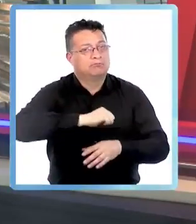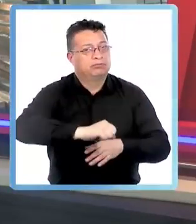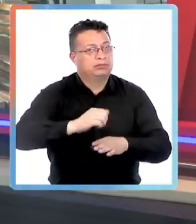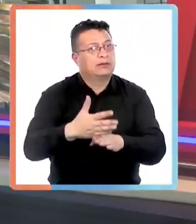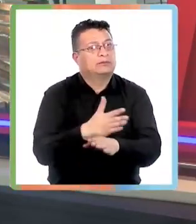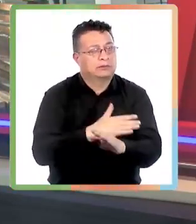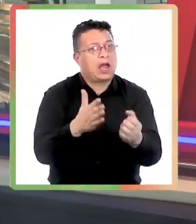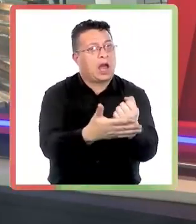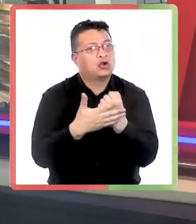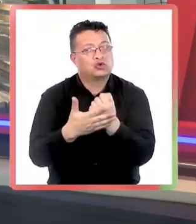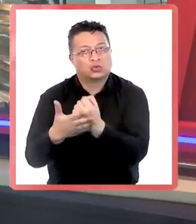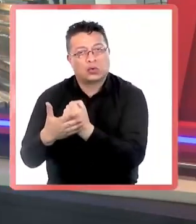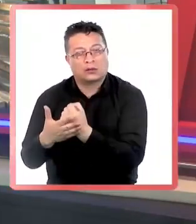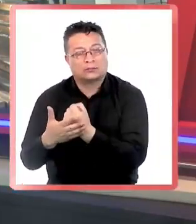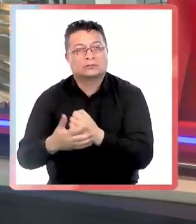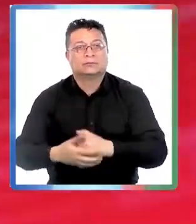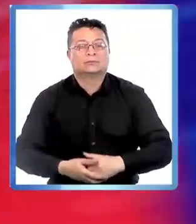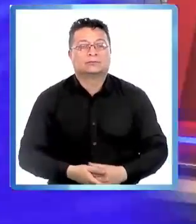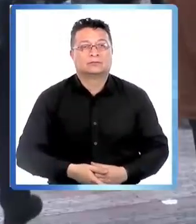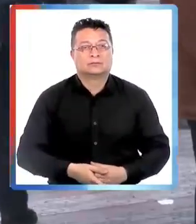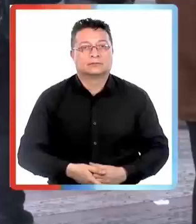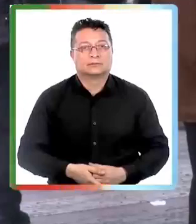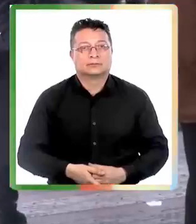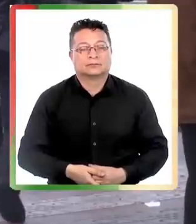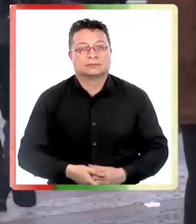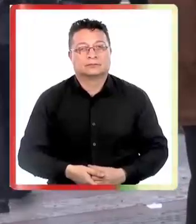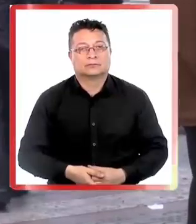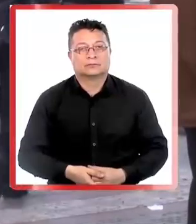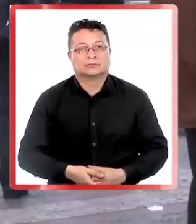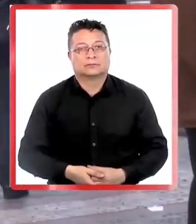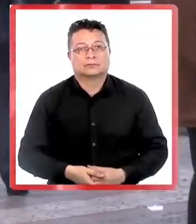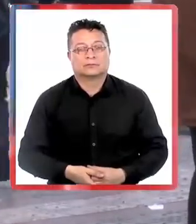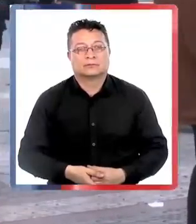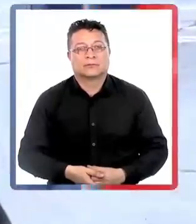ayudar a prevenirlo. Contivisión nos cuenta.